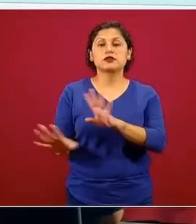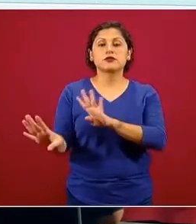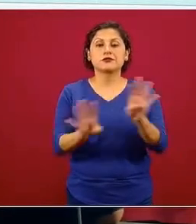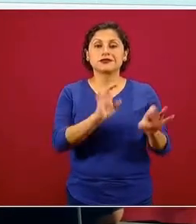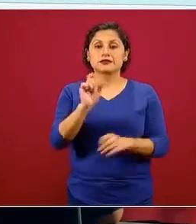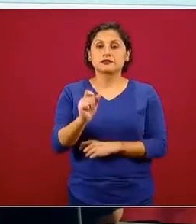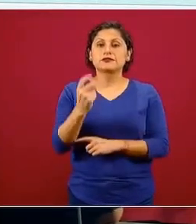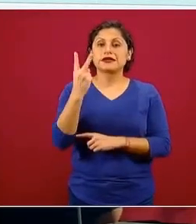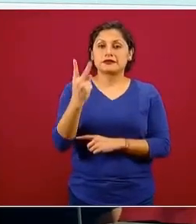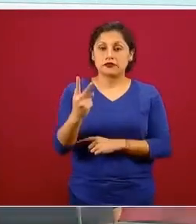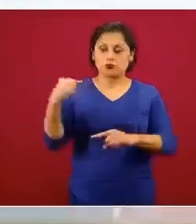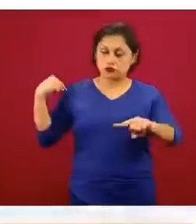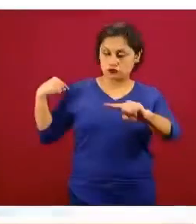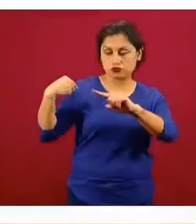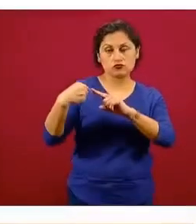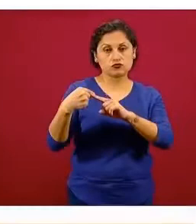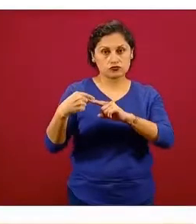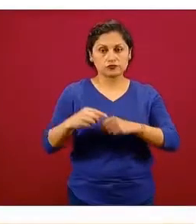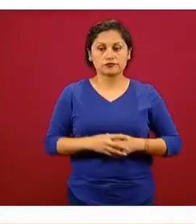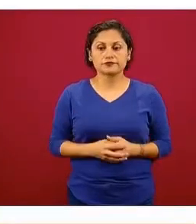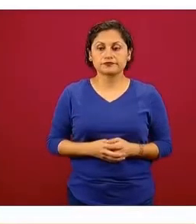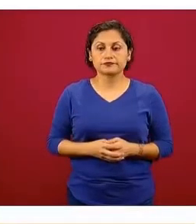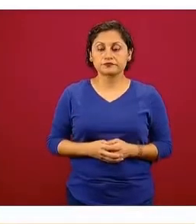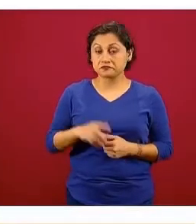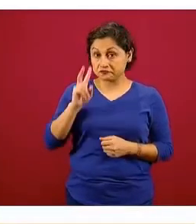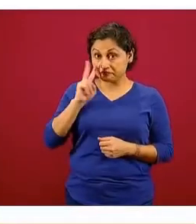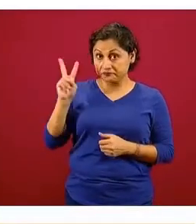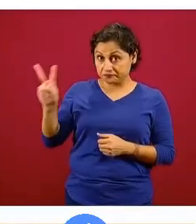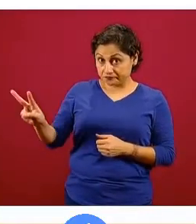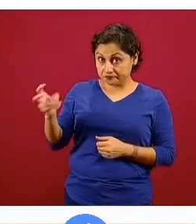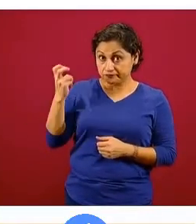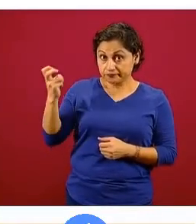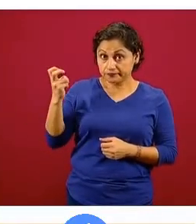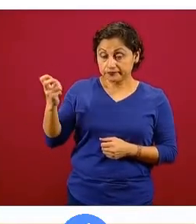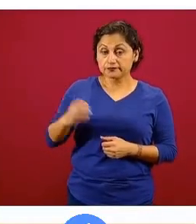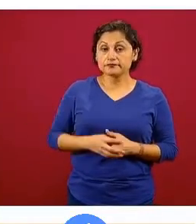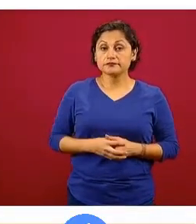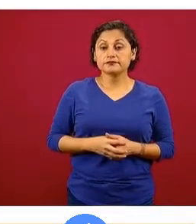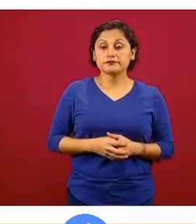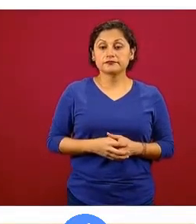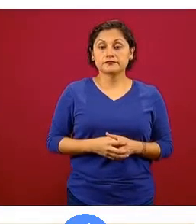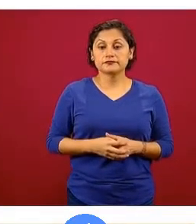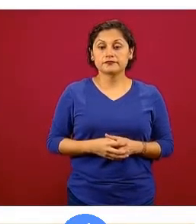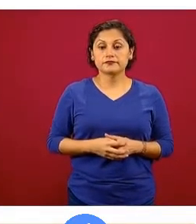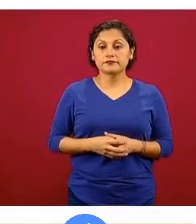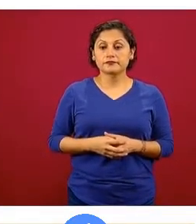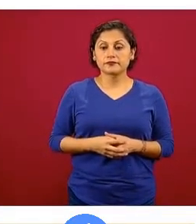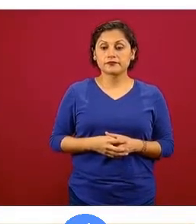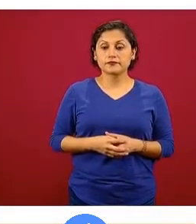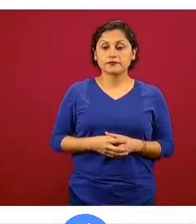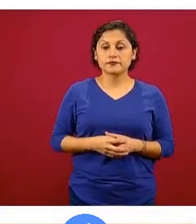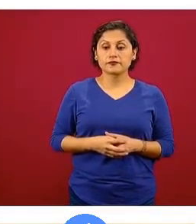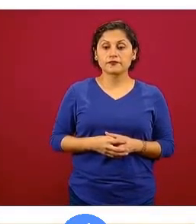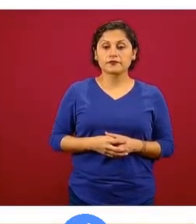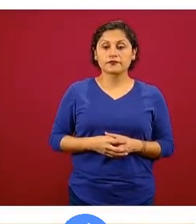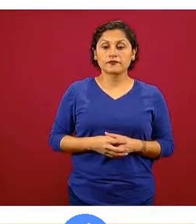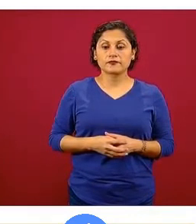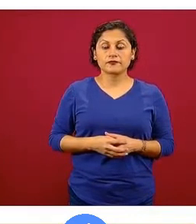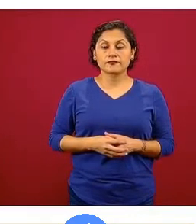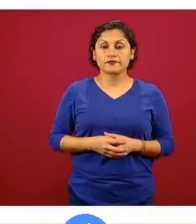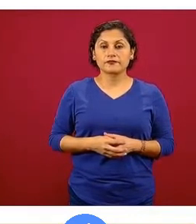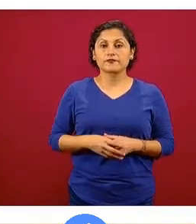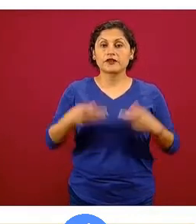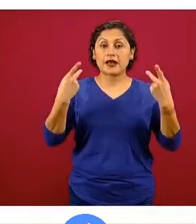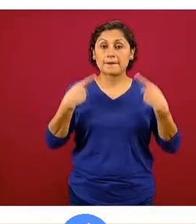335.922 hasta el momento. Y aquí tenemos un desglose que lo vamos a comentar en la gráfica. Personas que